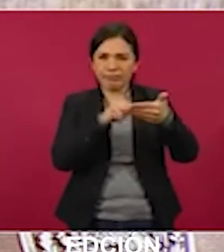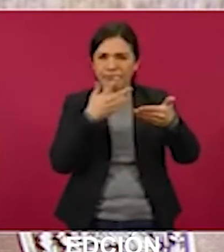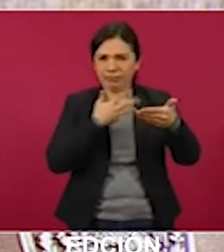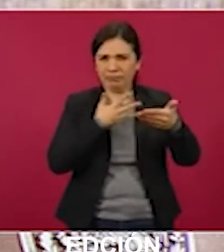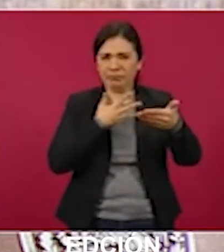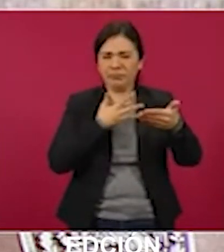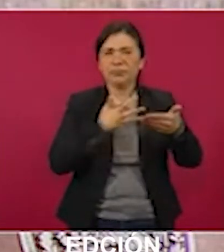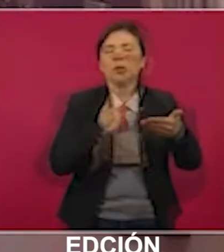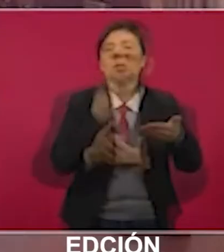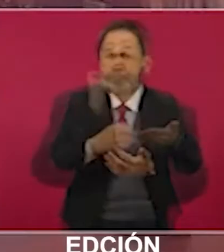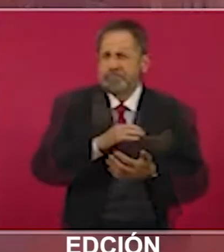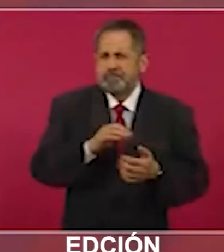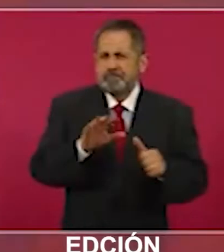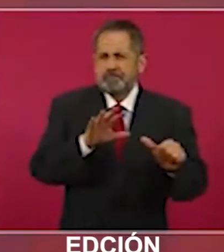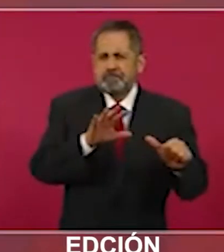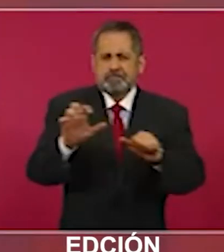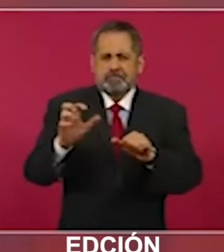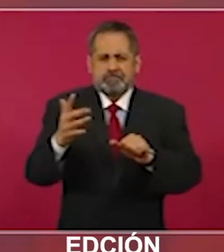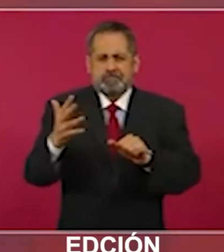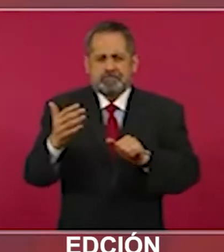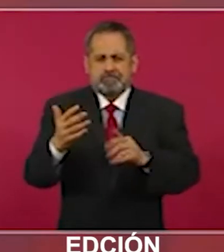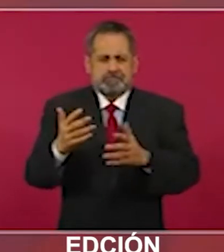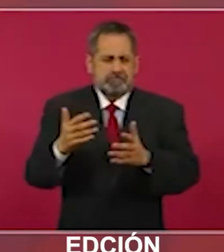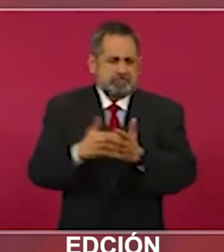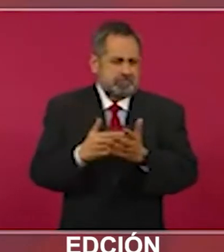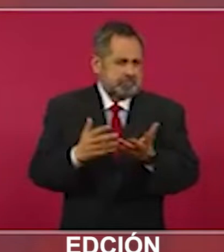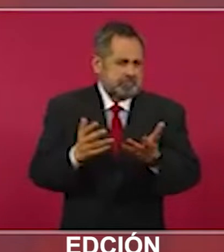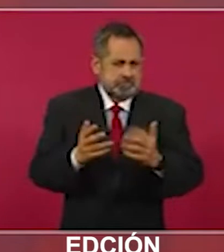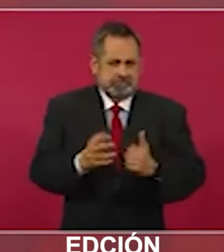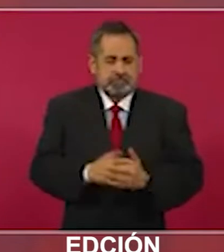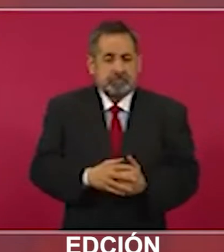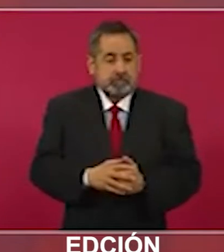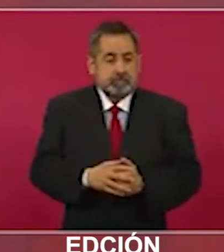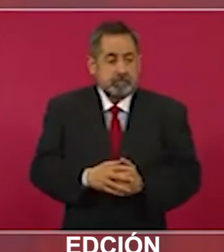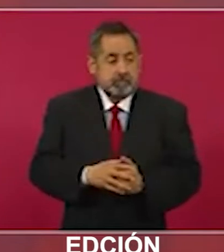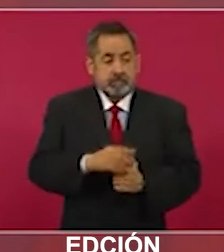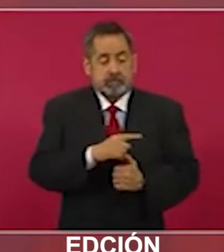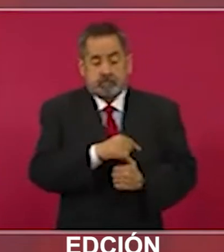sobre austeridad y los